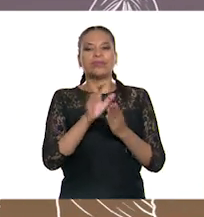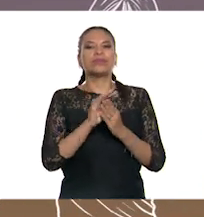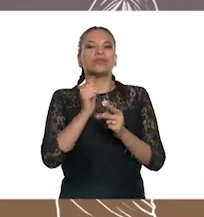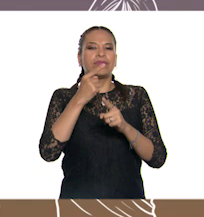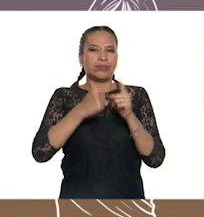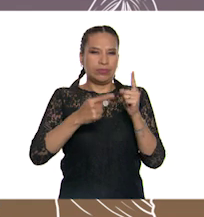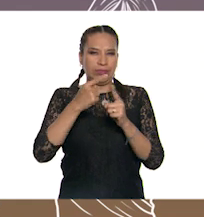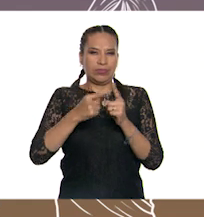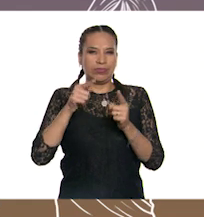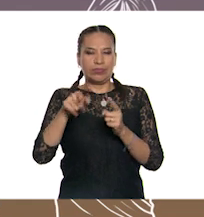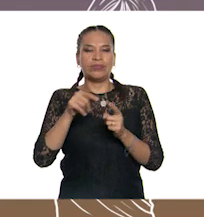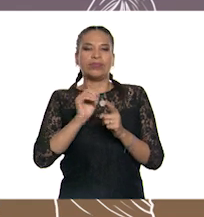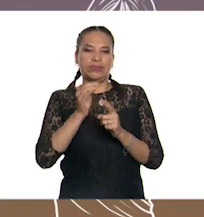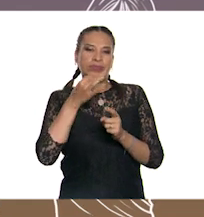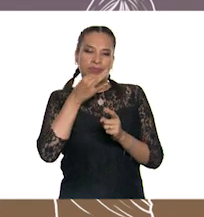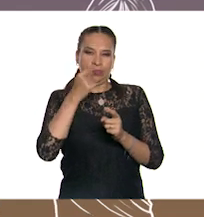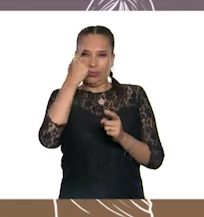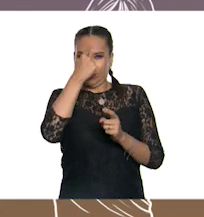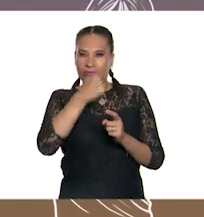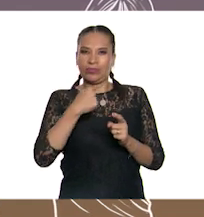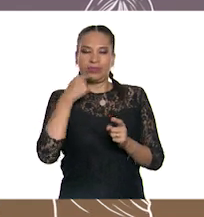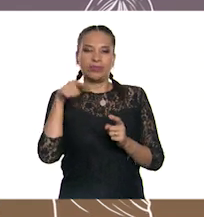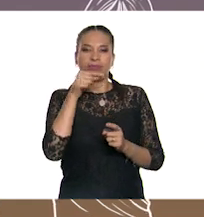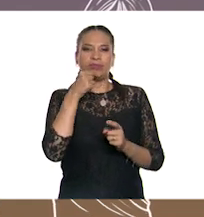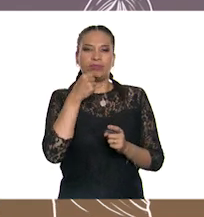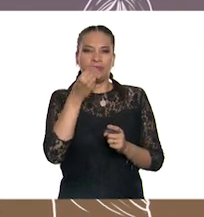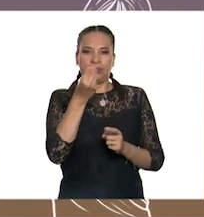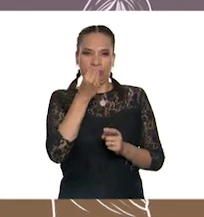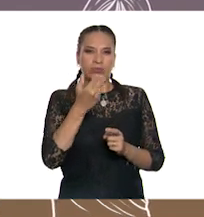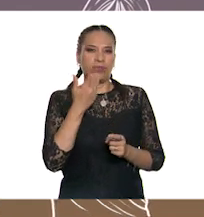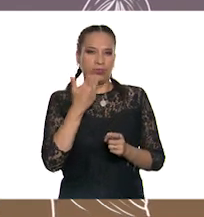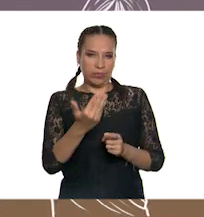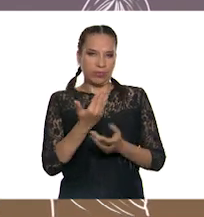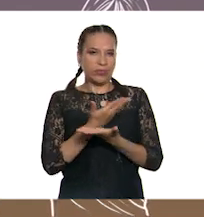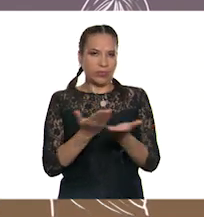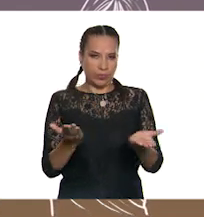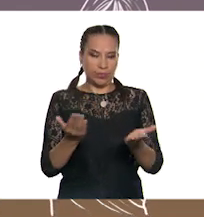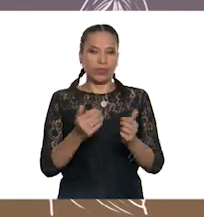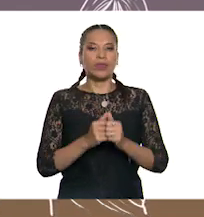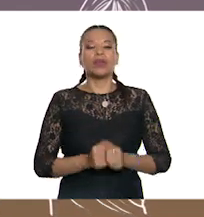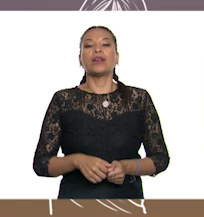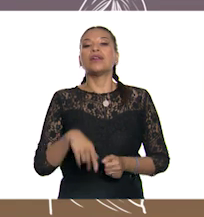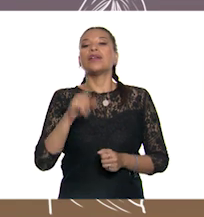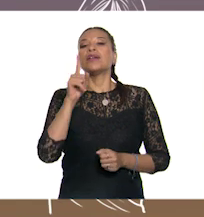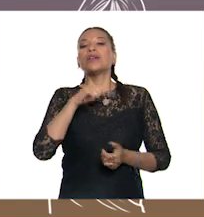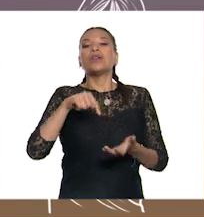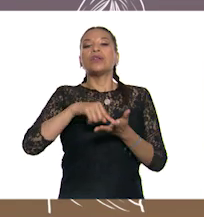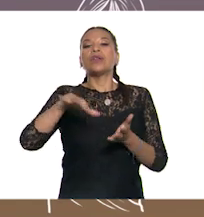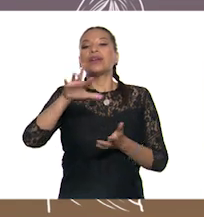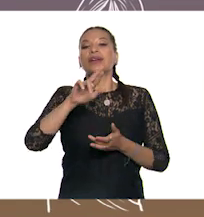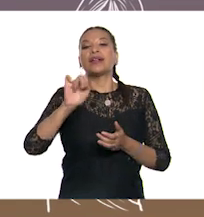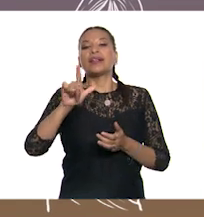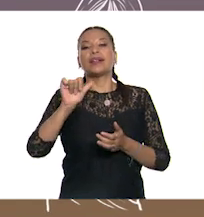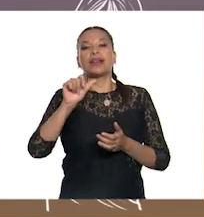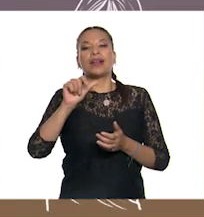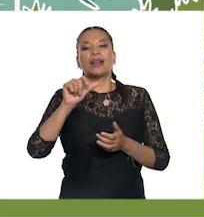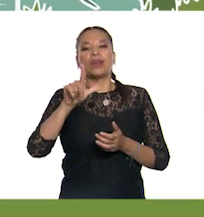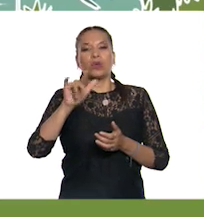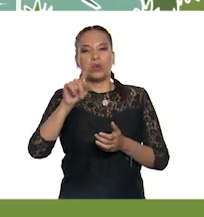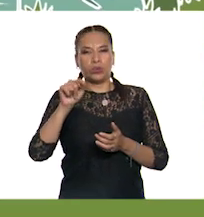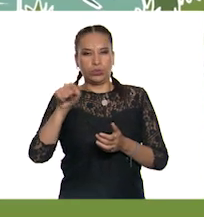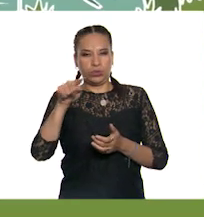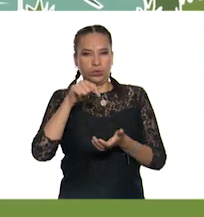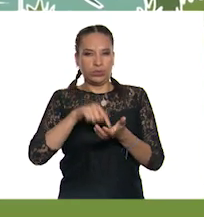Era mucho trabajar, pero sin embargo, los niños tuvieron pan. En los suburbios del Real de la Luz, entonces